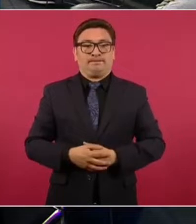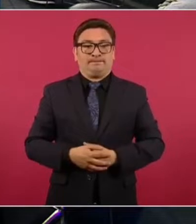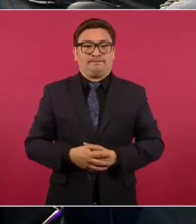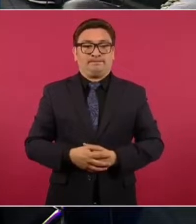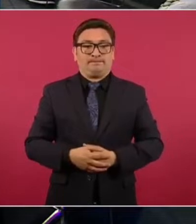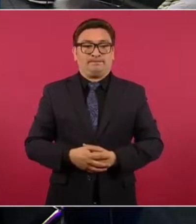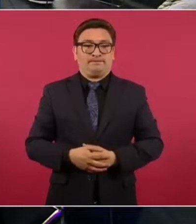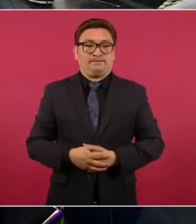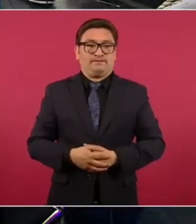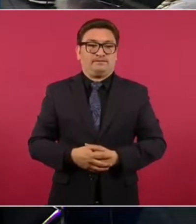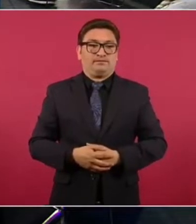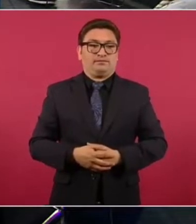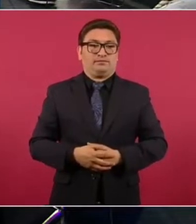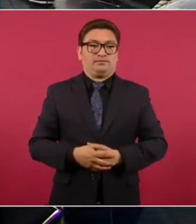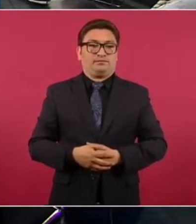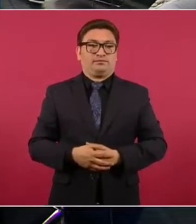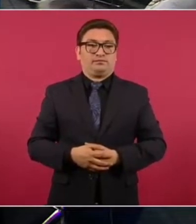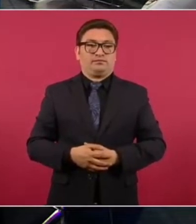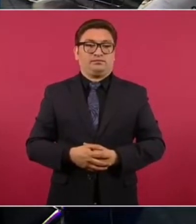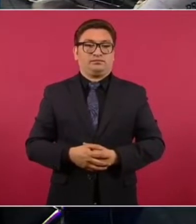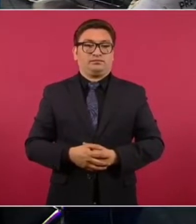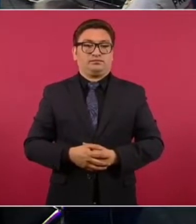se han registrado. Ahí está.